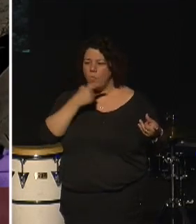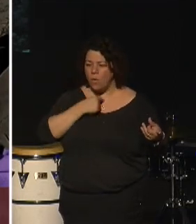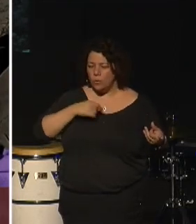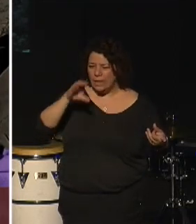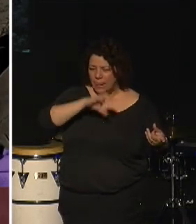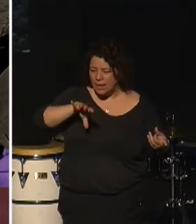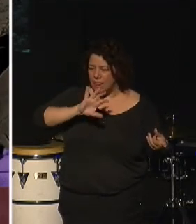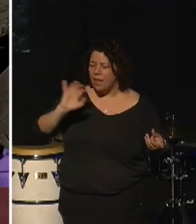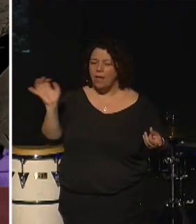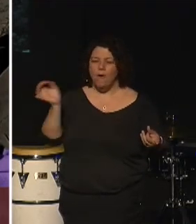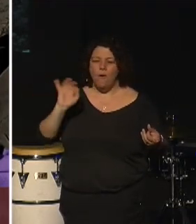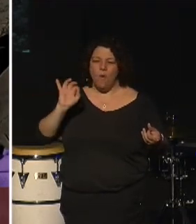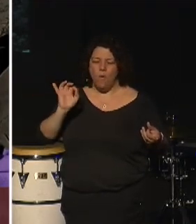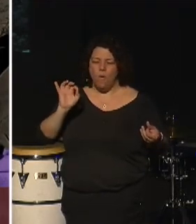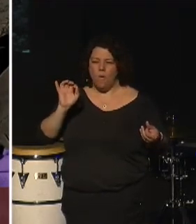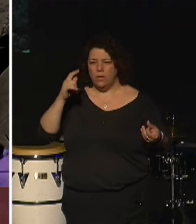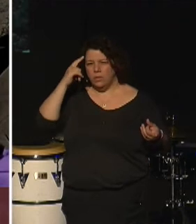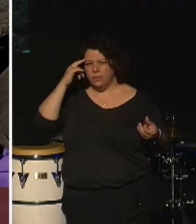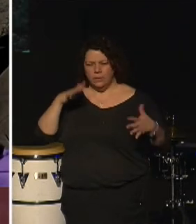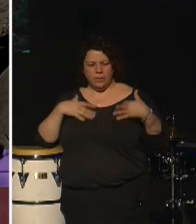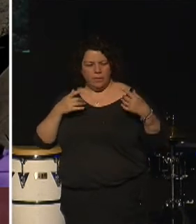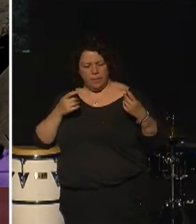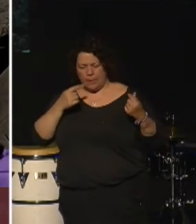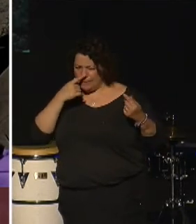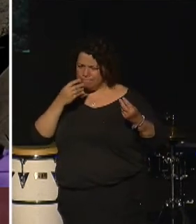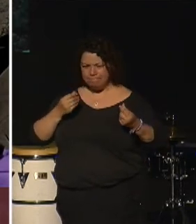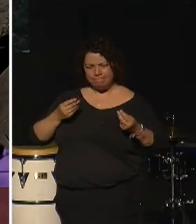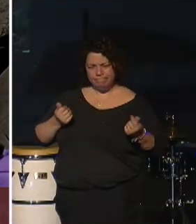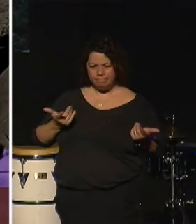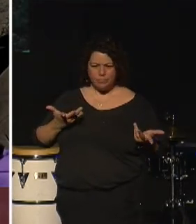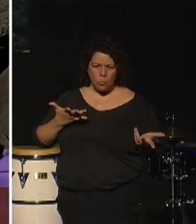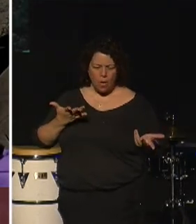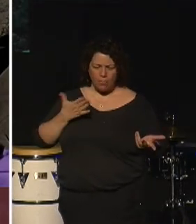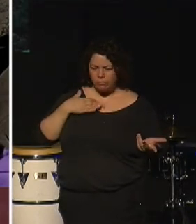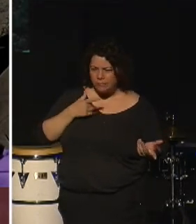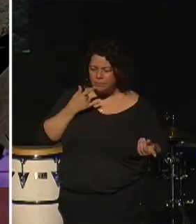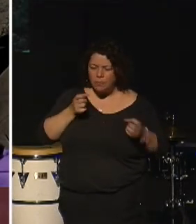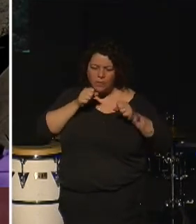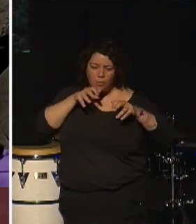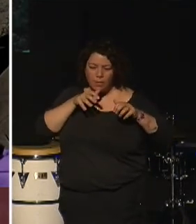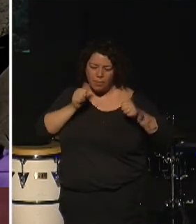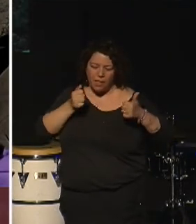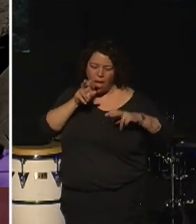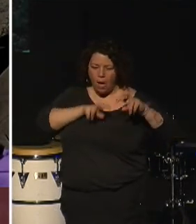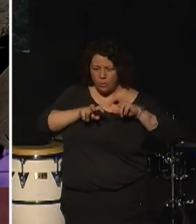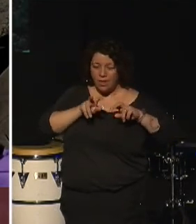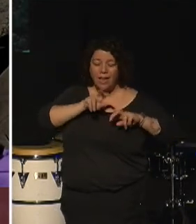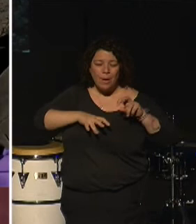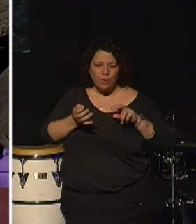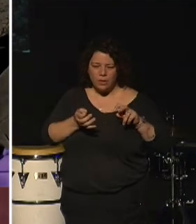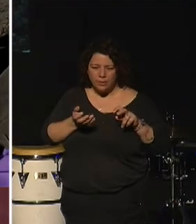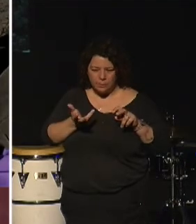ciencia o que de repente empiece a interesarse por la divulgación, a que busquéis eso, a que